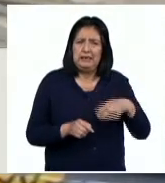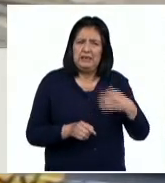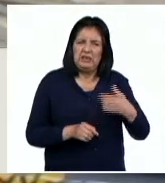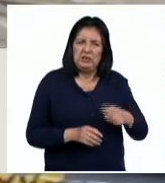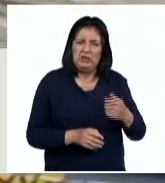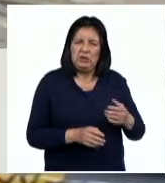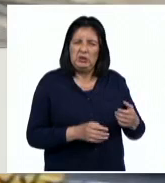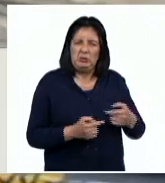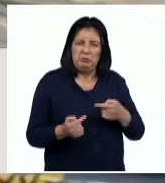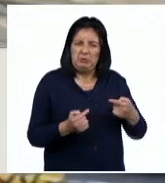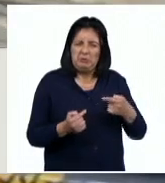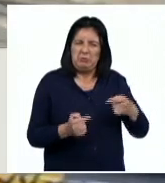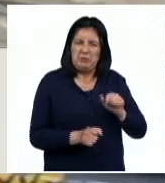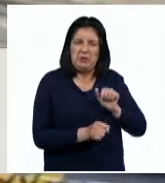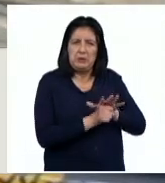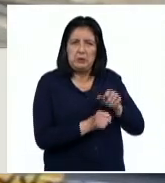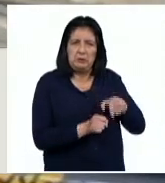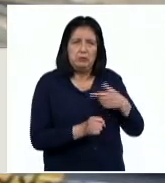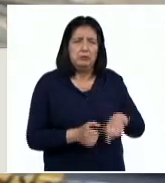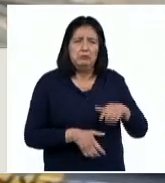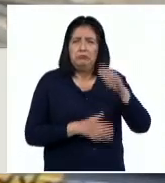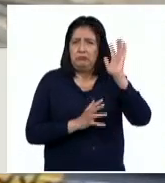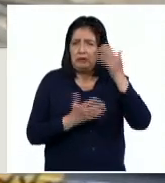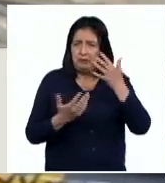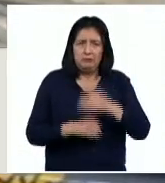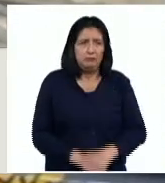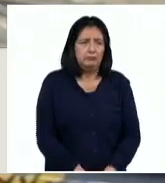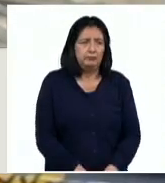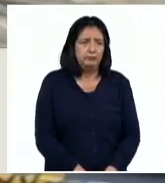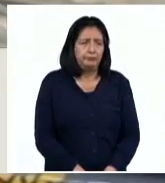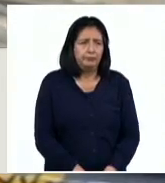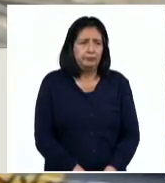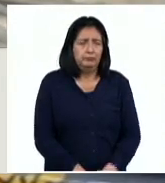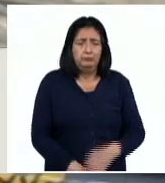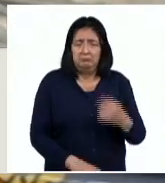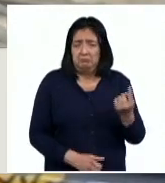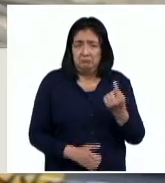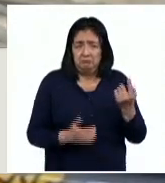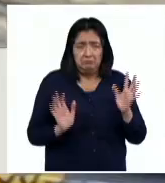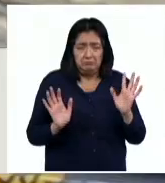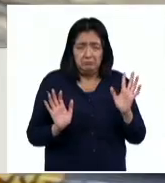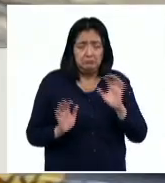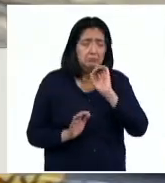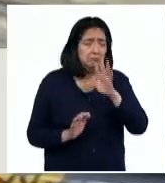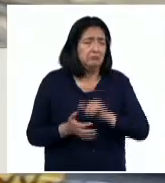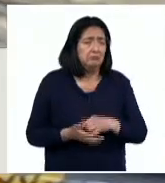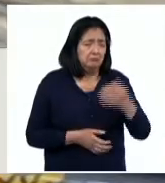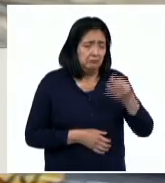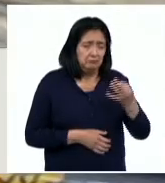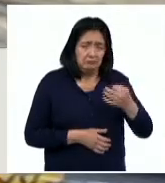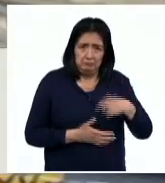frontal al coronavirus, en una conferencia de prensa. Solamente adelantar que el